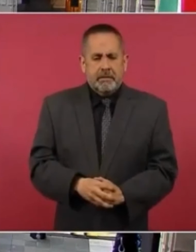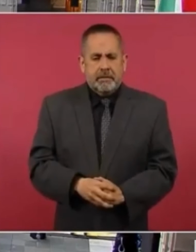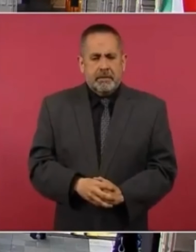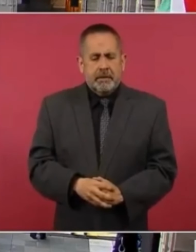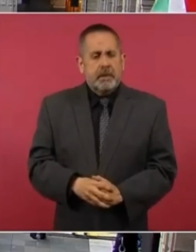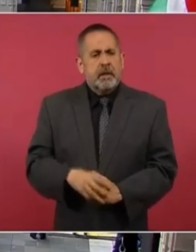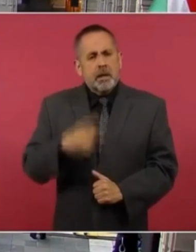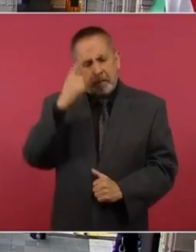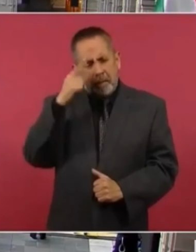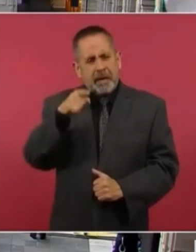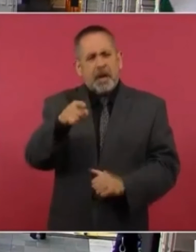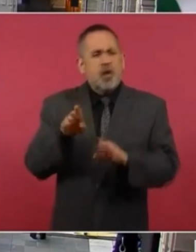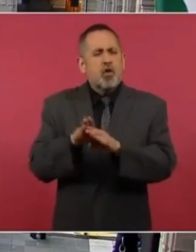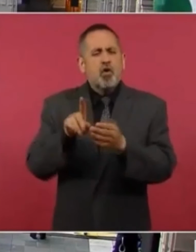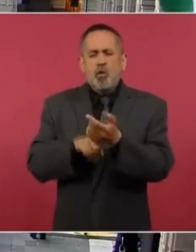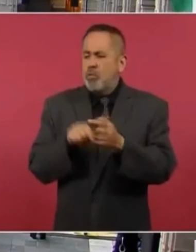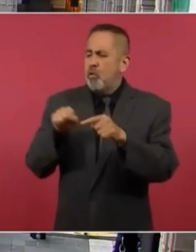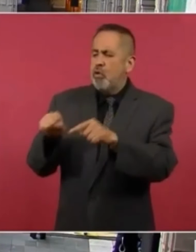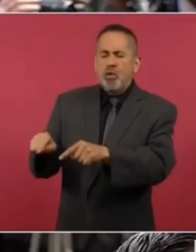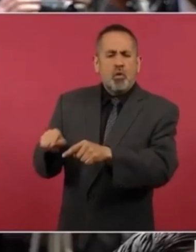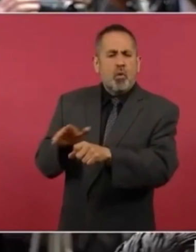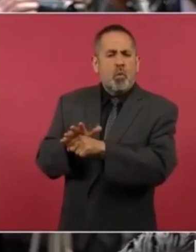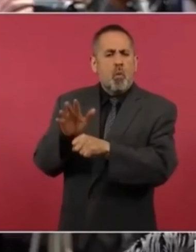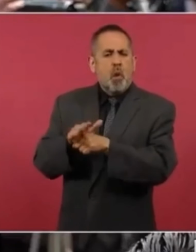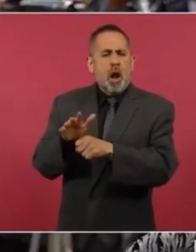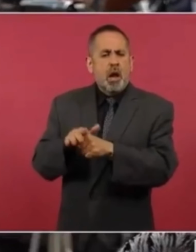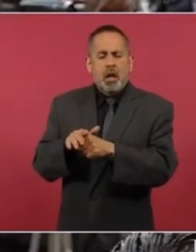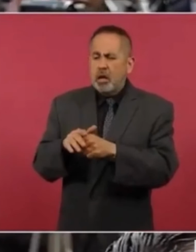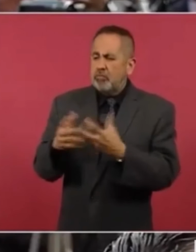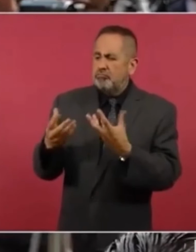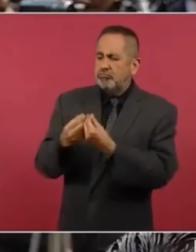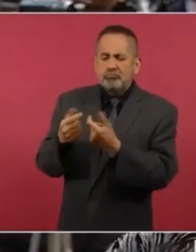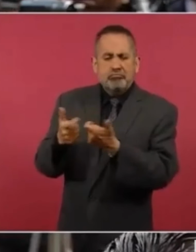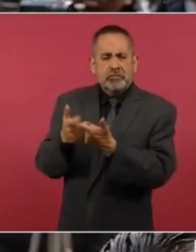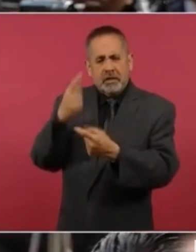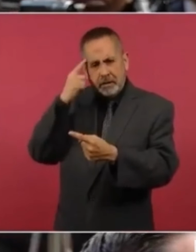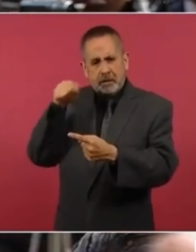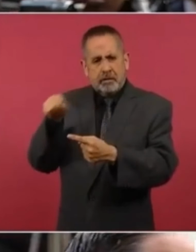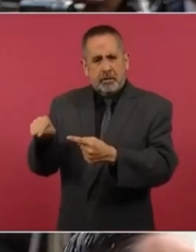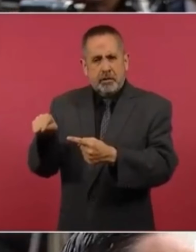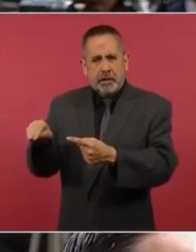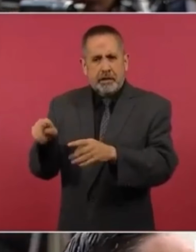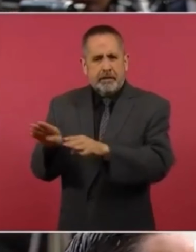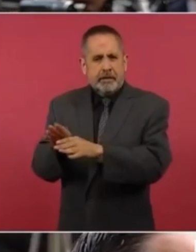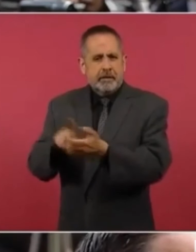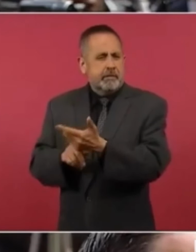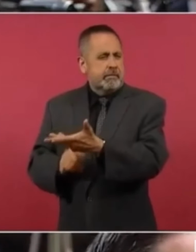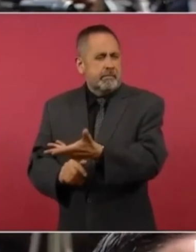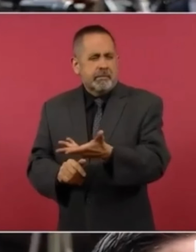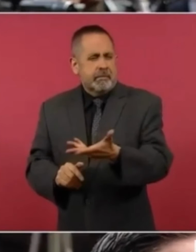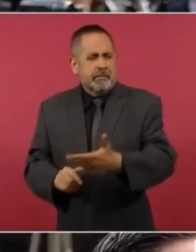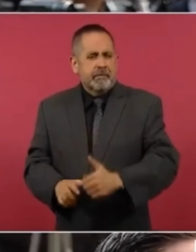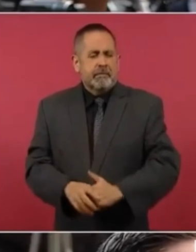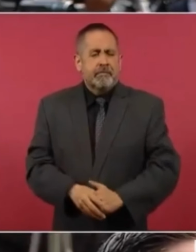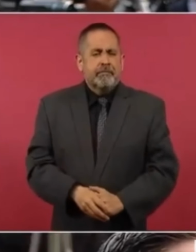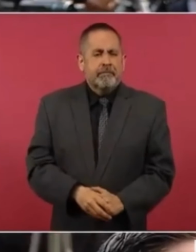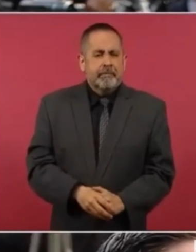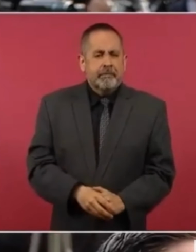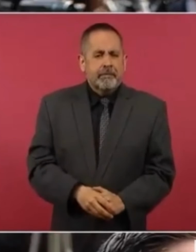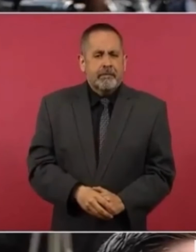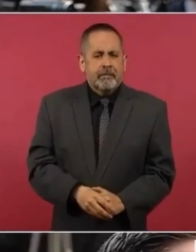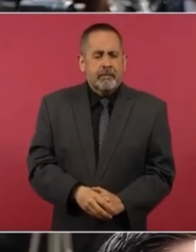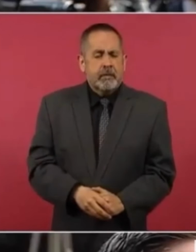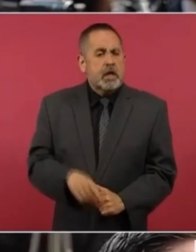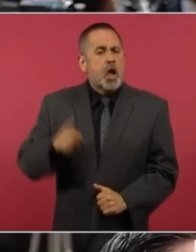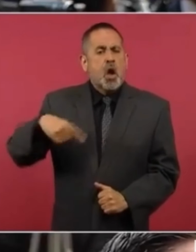primero. Para usted, economic cooperation and building supply chains and resilience here. But since you've been president,